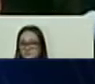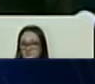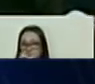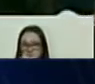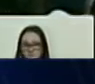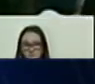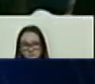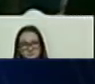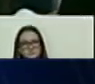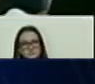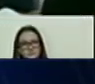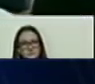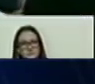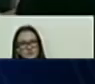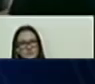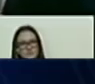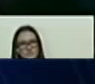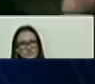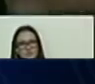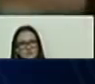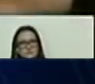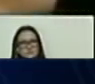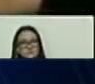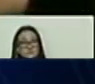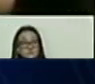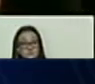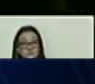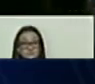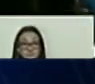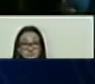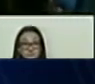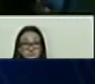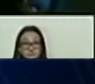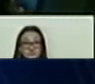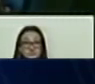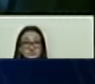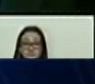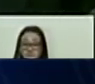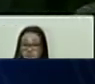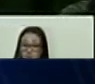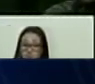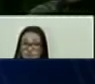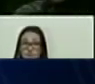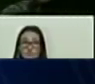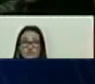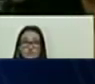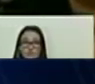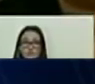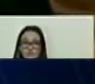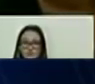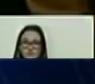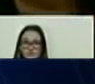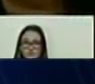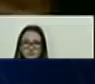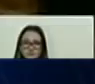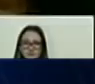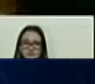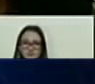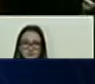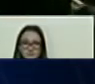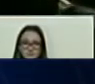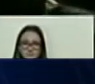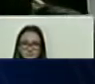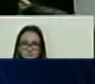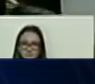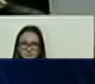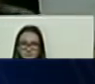ánimo. Es lo que se llama la acumulación de fuerzas que ha ido